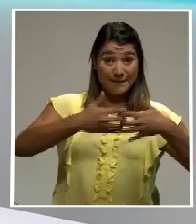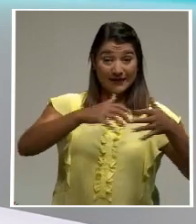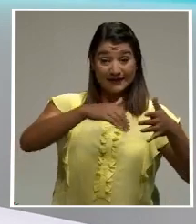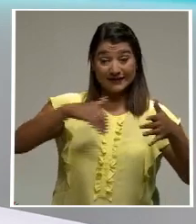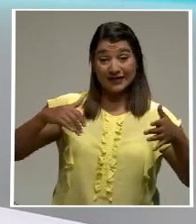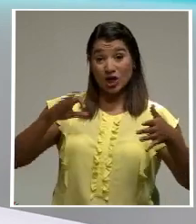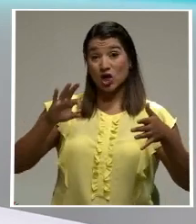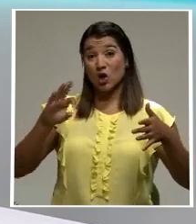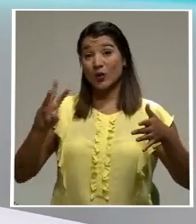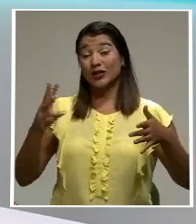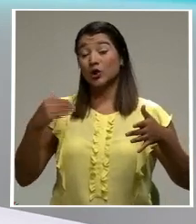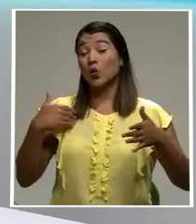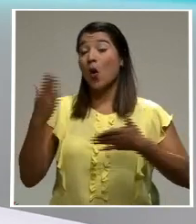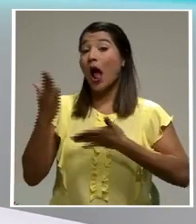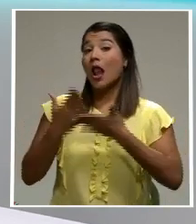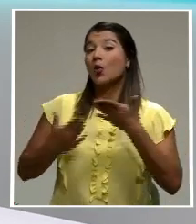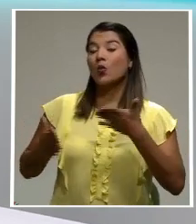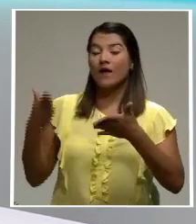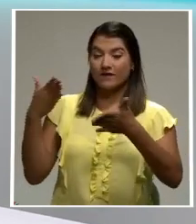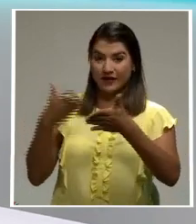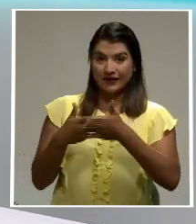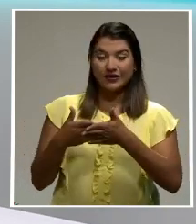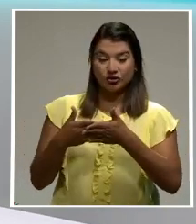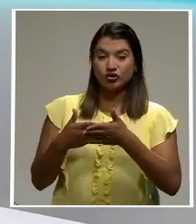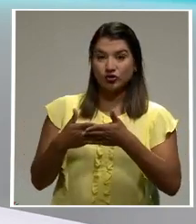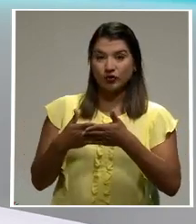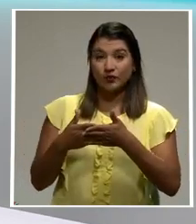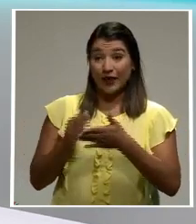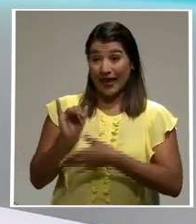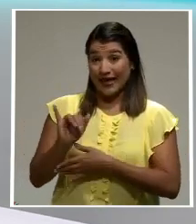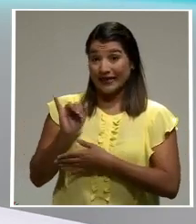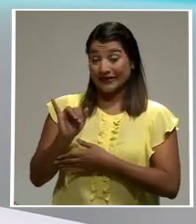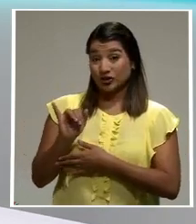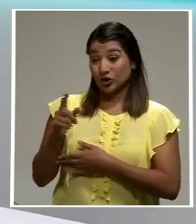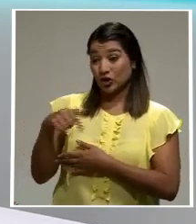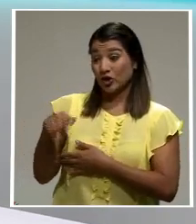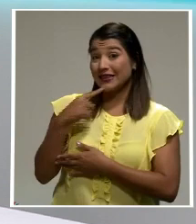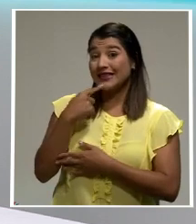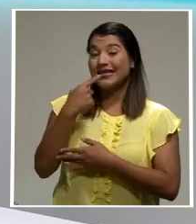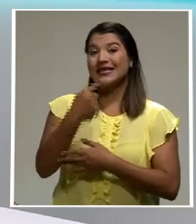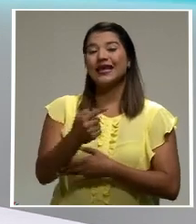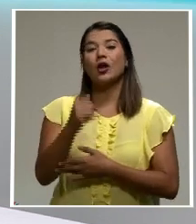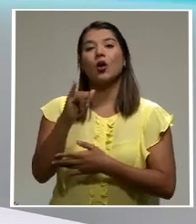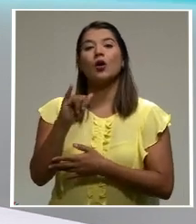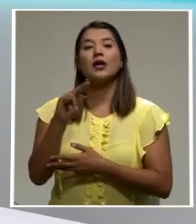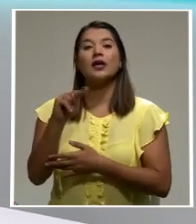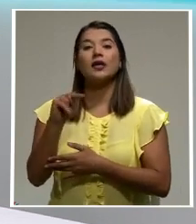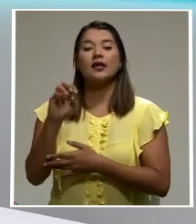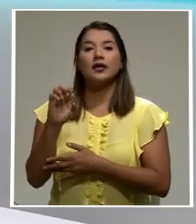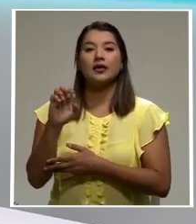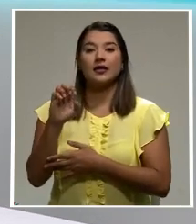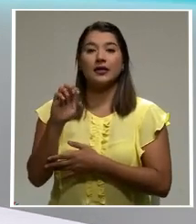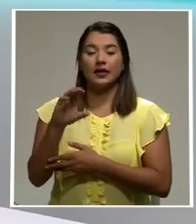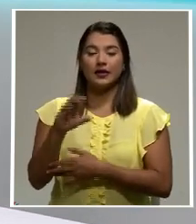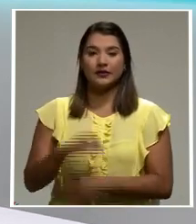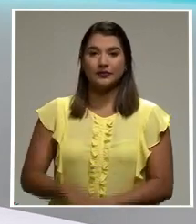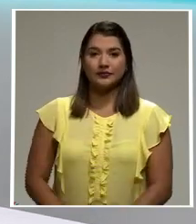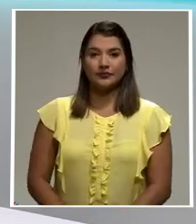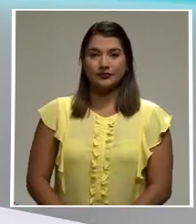tenido algún tipo de consecuencias, así se lo indicaron al Instituto Nacional de Estadísticas y Censo.